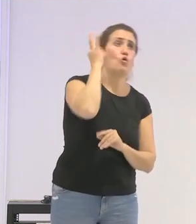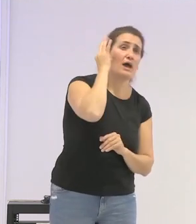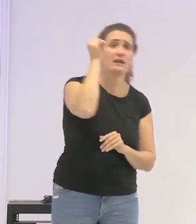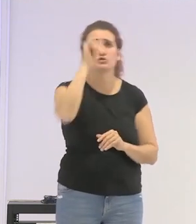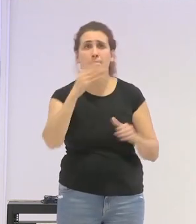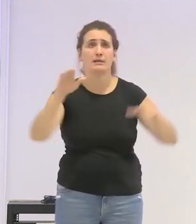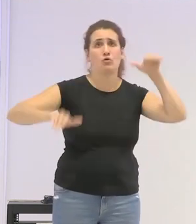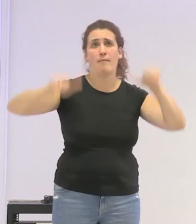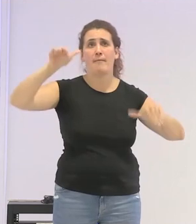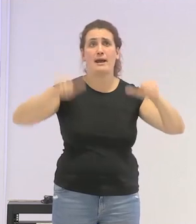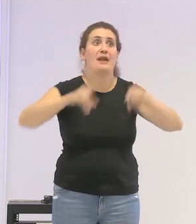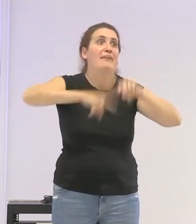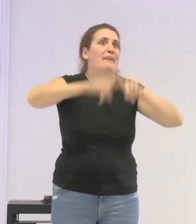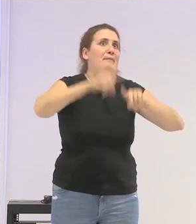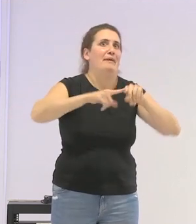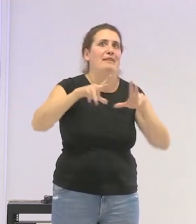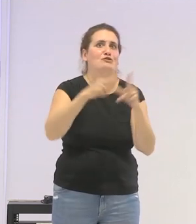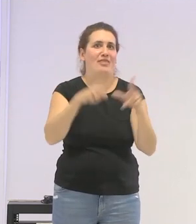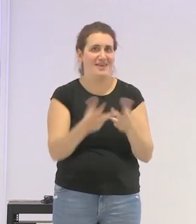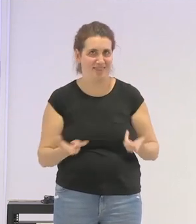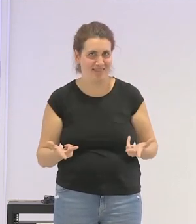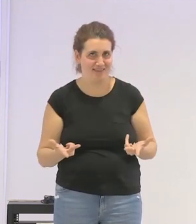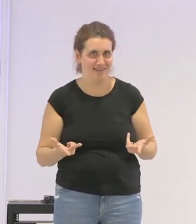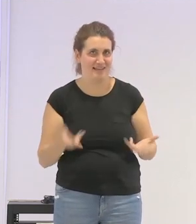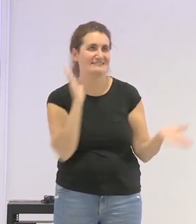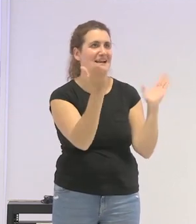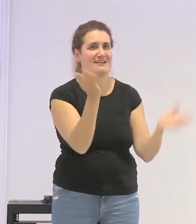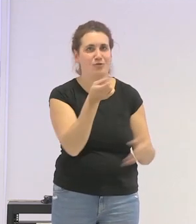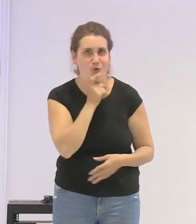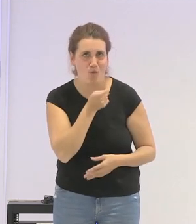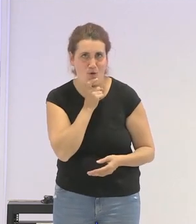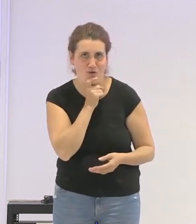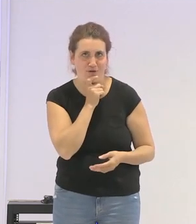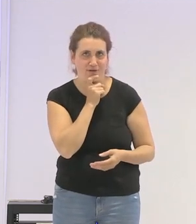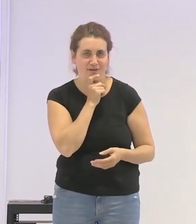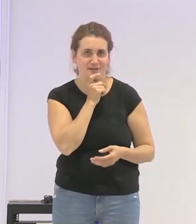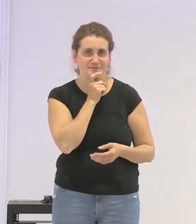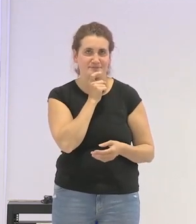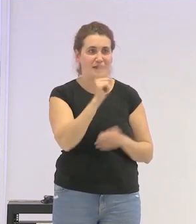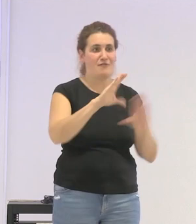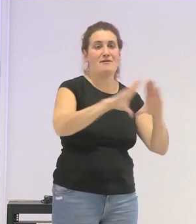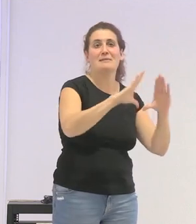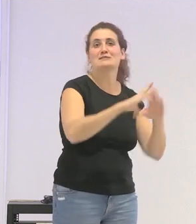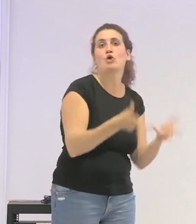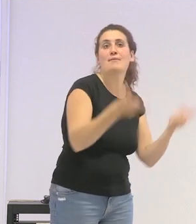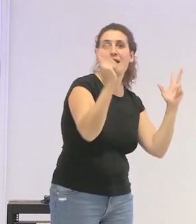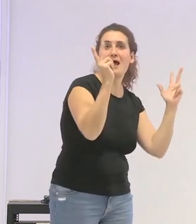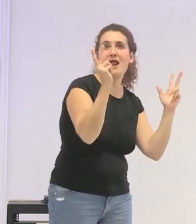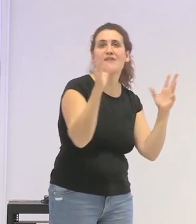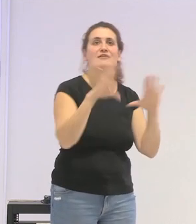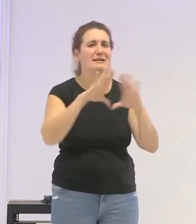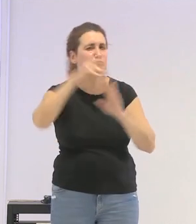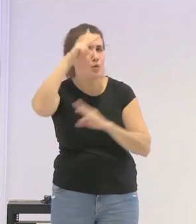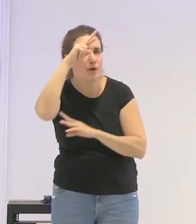hombres de determinado estrato social, ¿no? Pero no es un sería un feminismo liberal o un feminismo que está